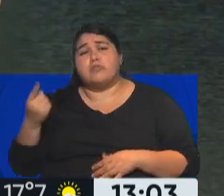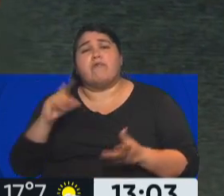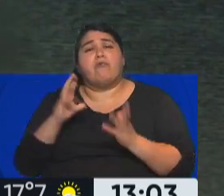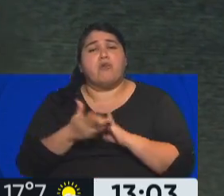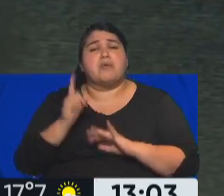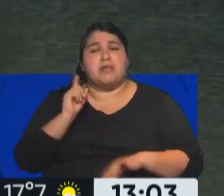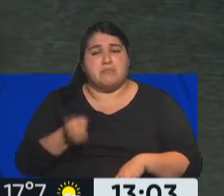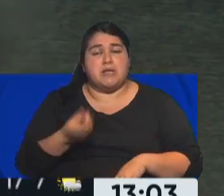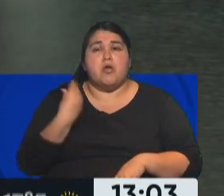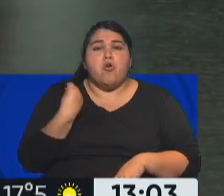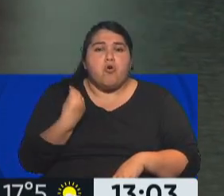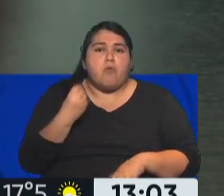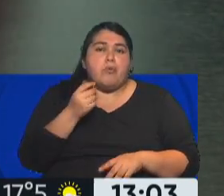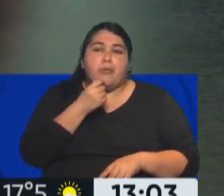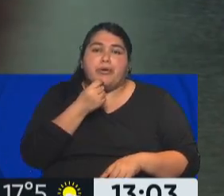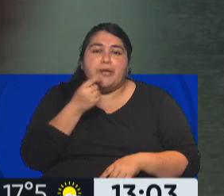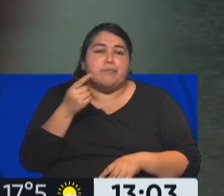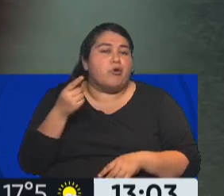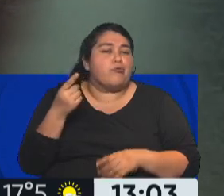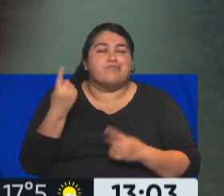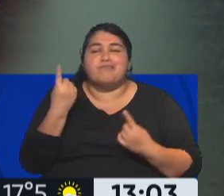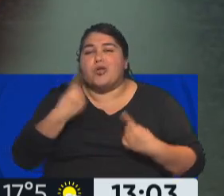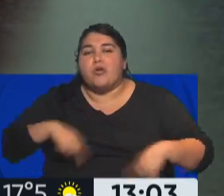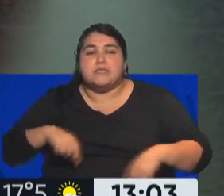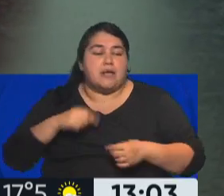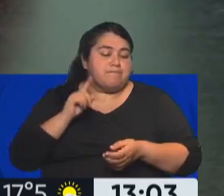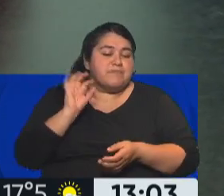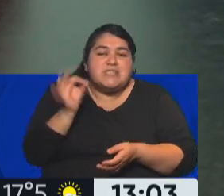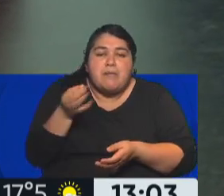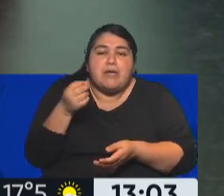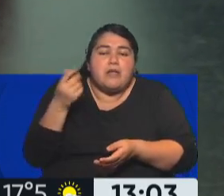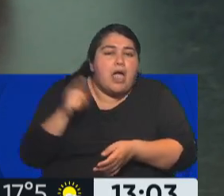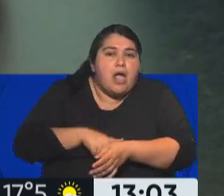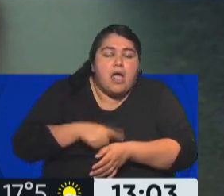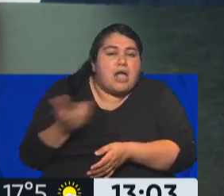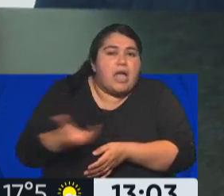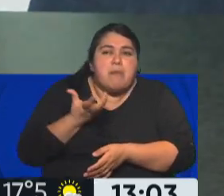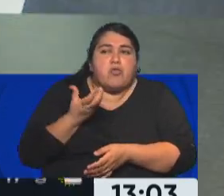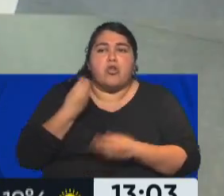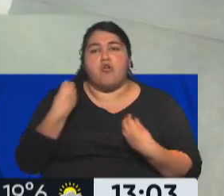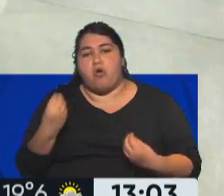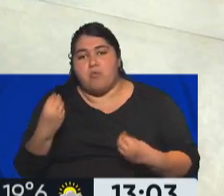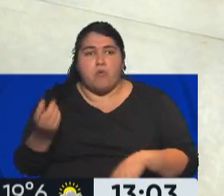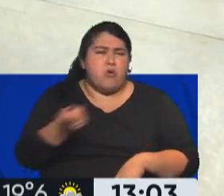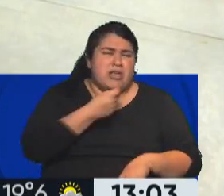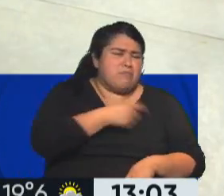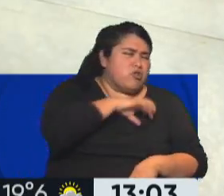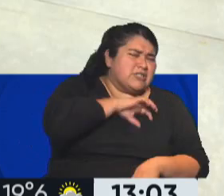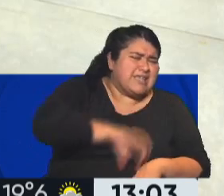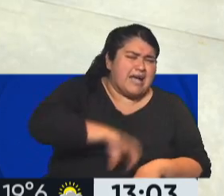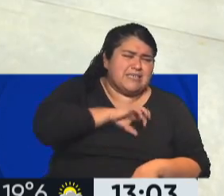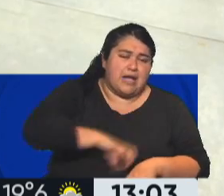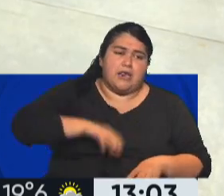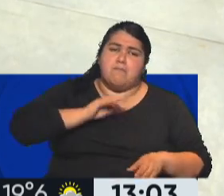de saber qué hacer frente a una quemadura qué es lo que se puede saber O lo que se debe hacer frente a una hemorragia alguien que tiene una